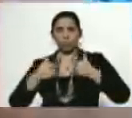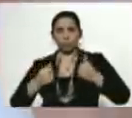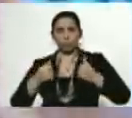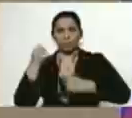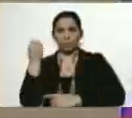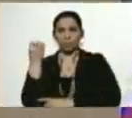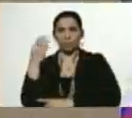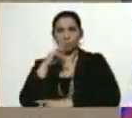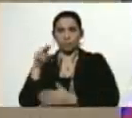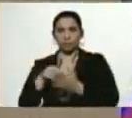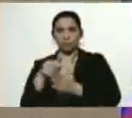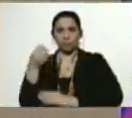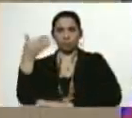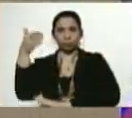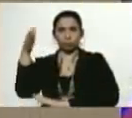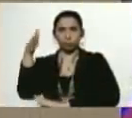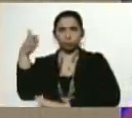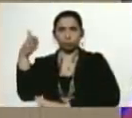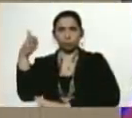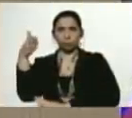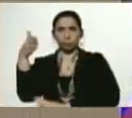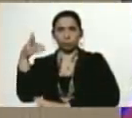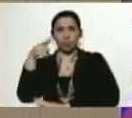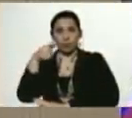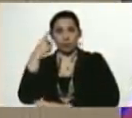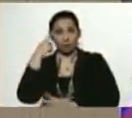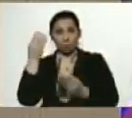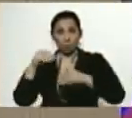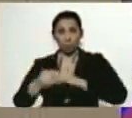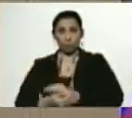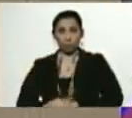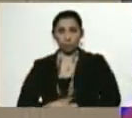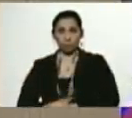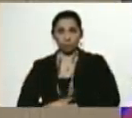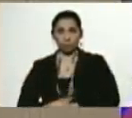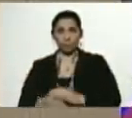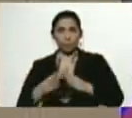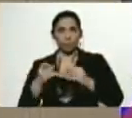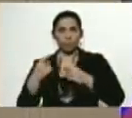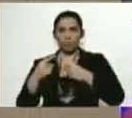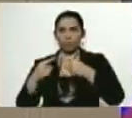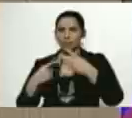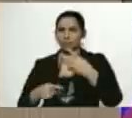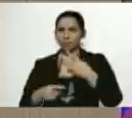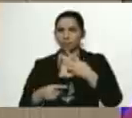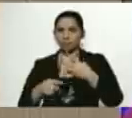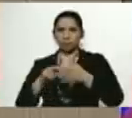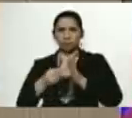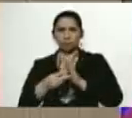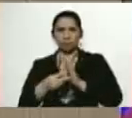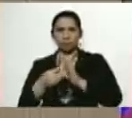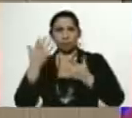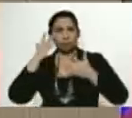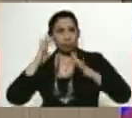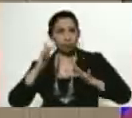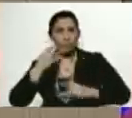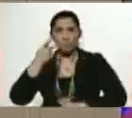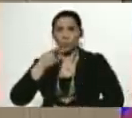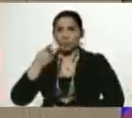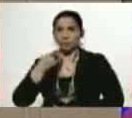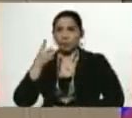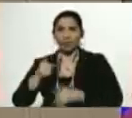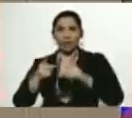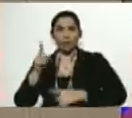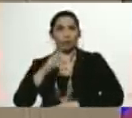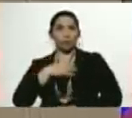Asamblea Nacional. Eso es, ese es el convenio. Todo lo demás es intento de politizar algo que no tiene por qué